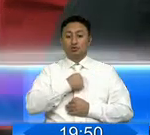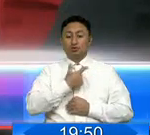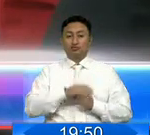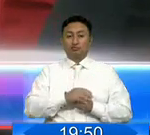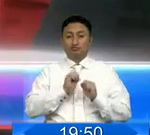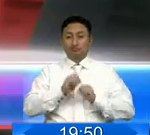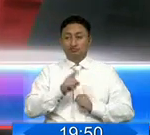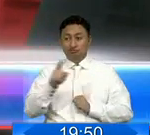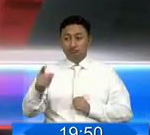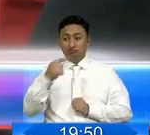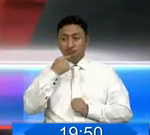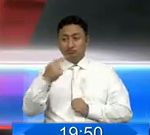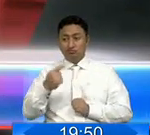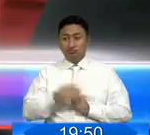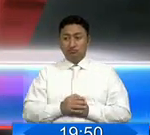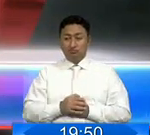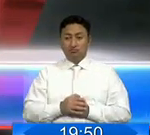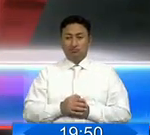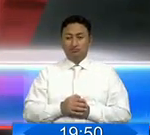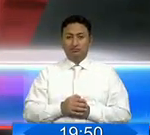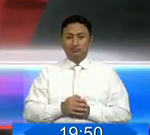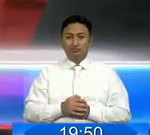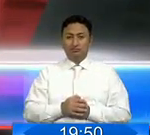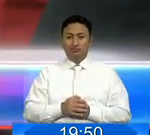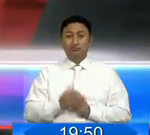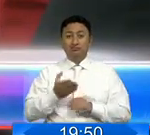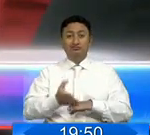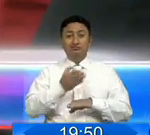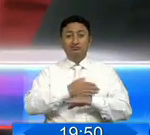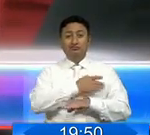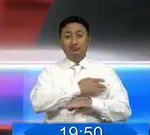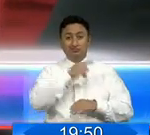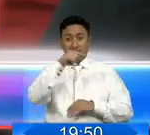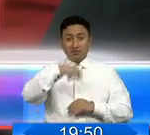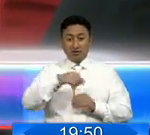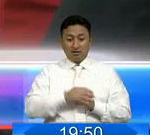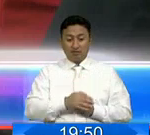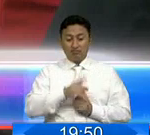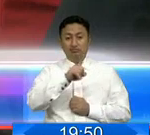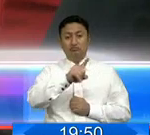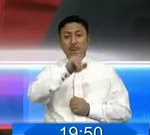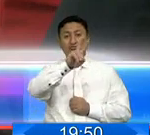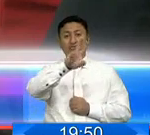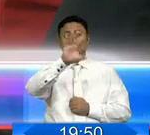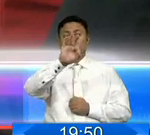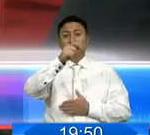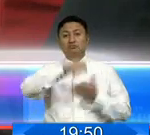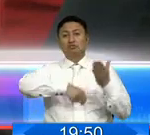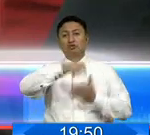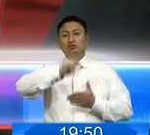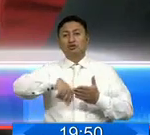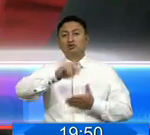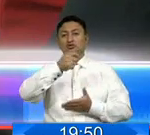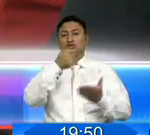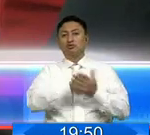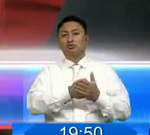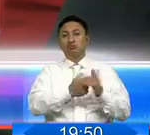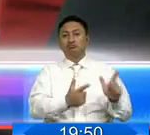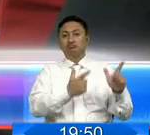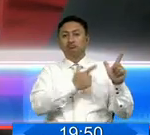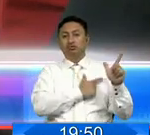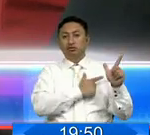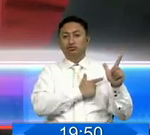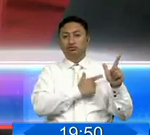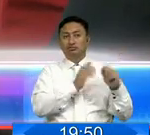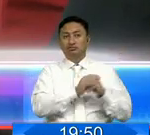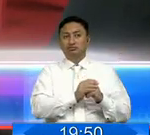que manifestó que en esos días se dieron 129 contratos de compra de armamento por